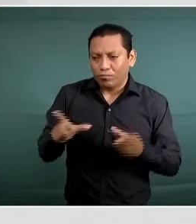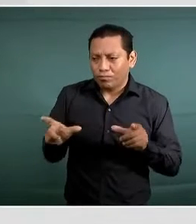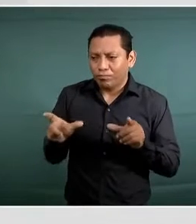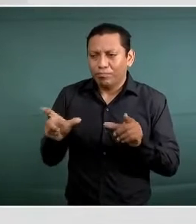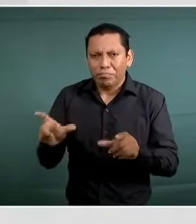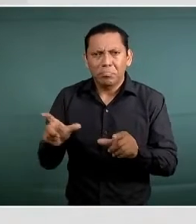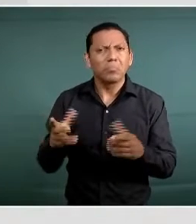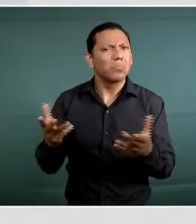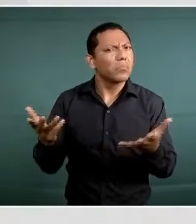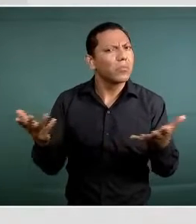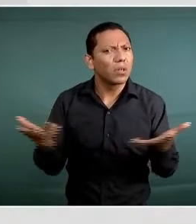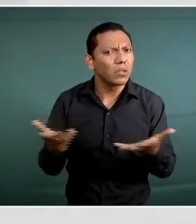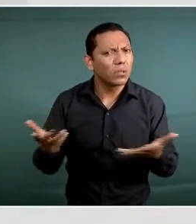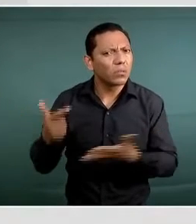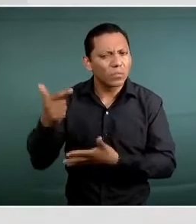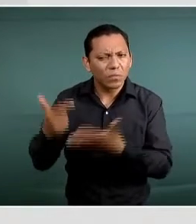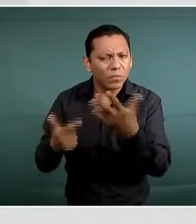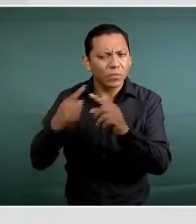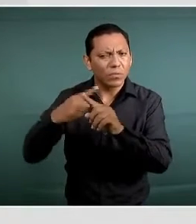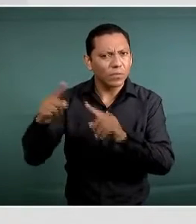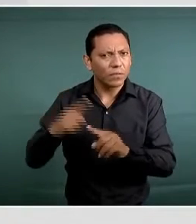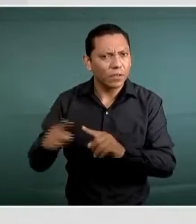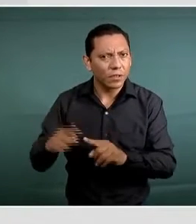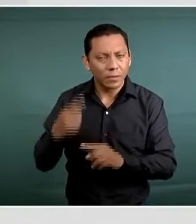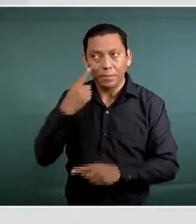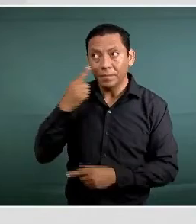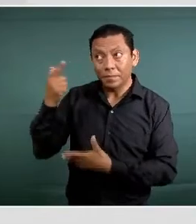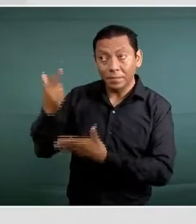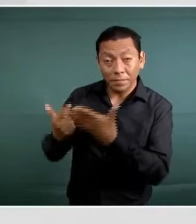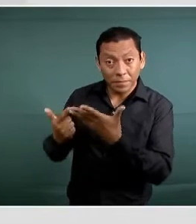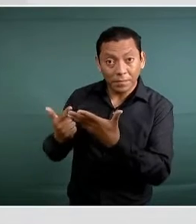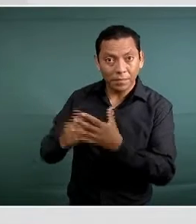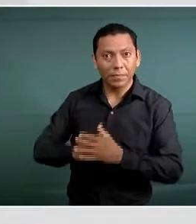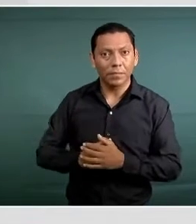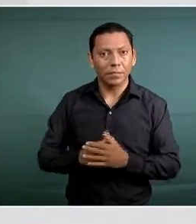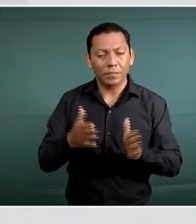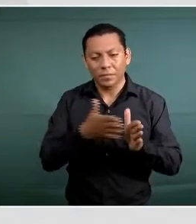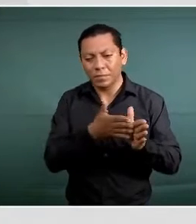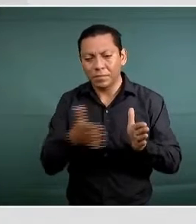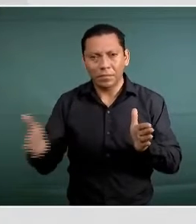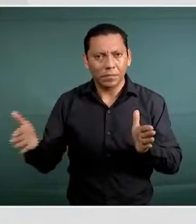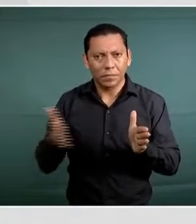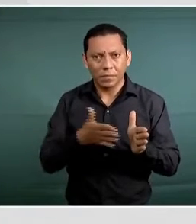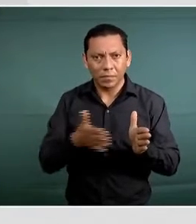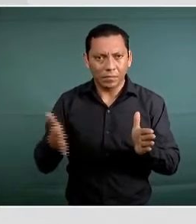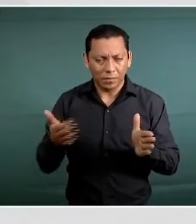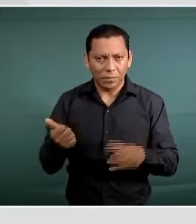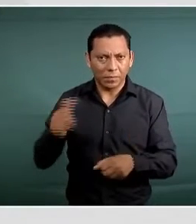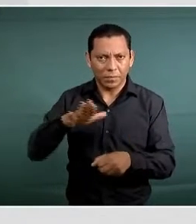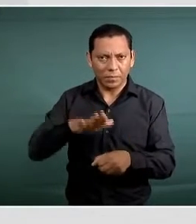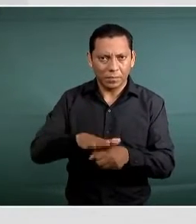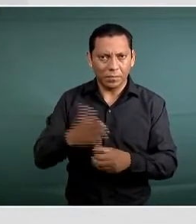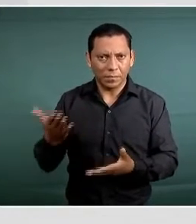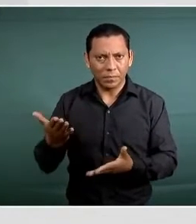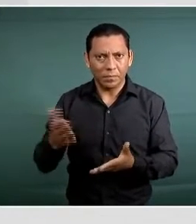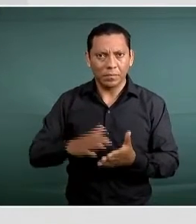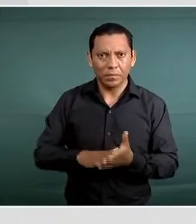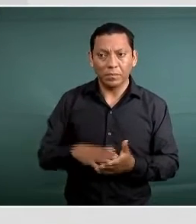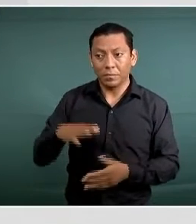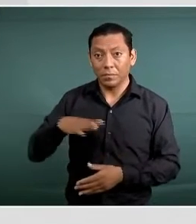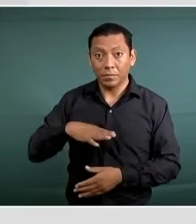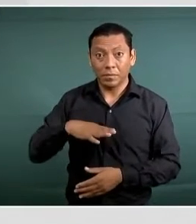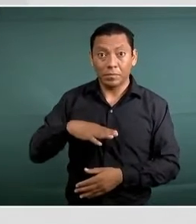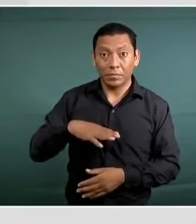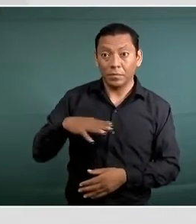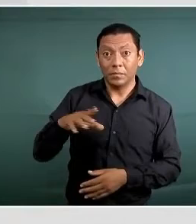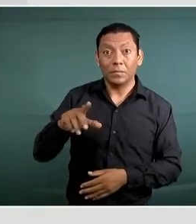realizado los siguientes aseguramientos durante la administración. Destruidos 17